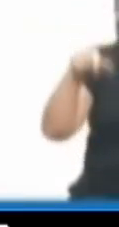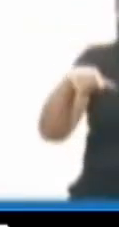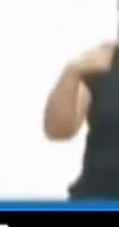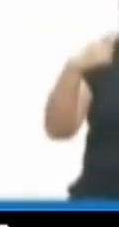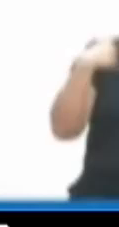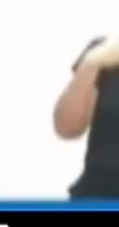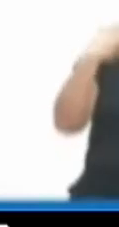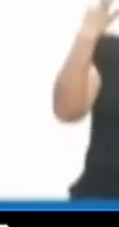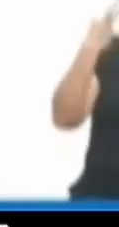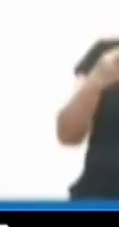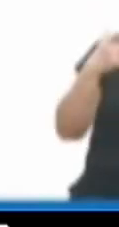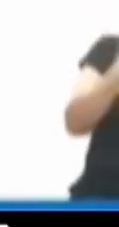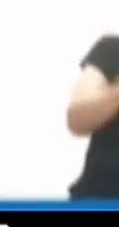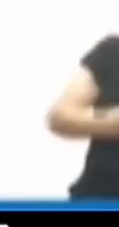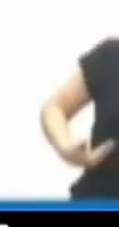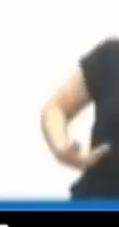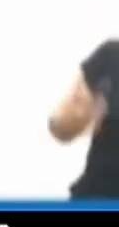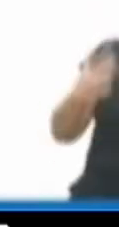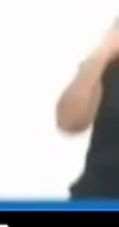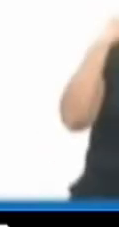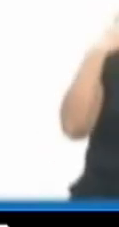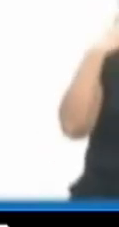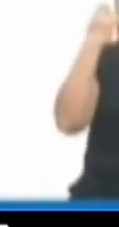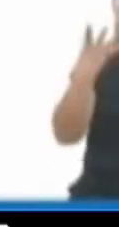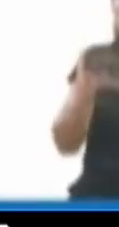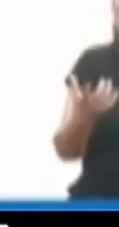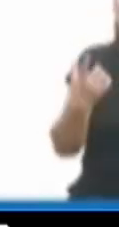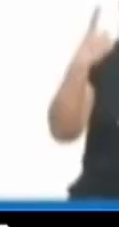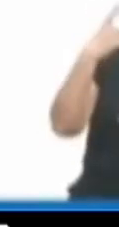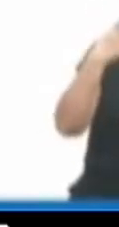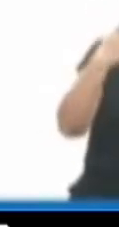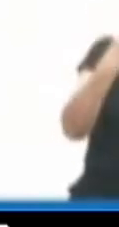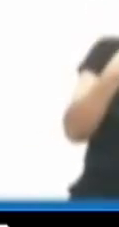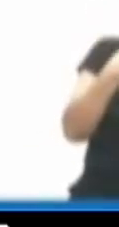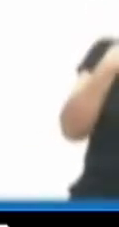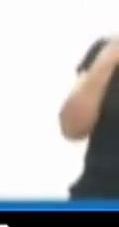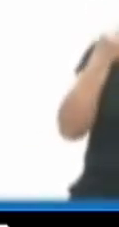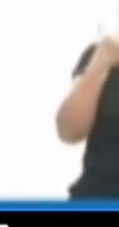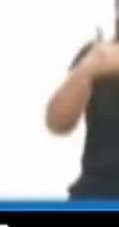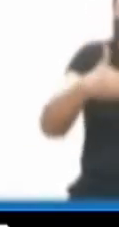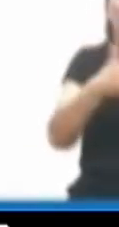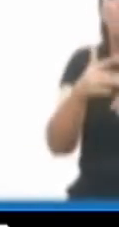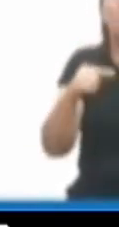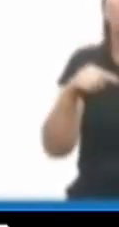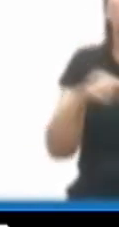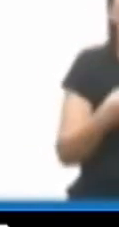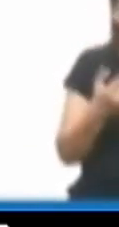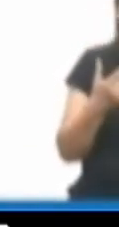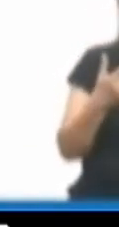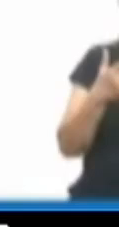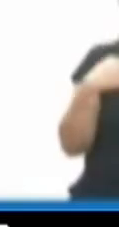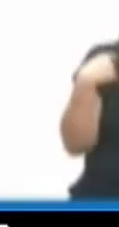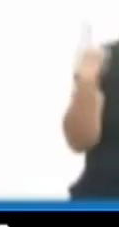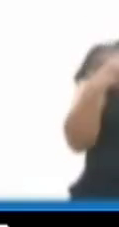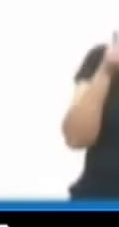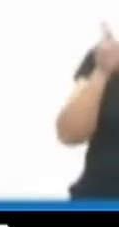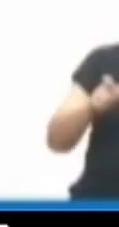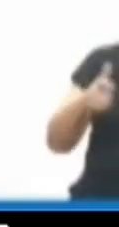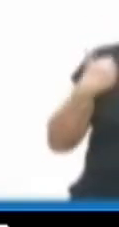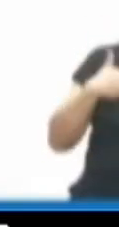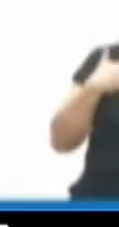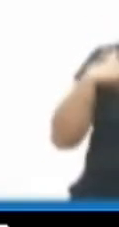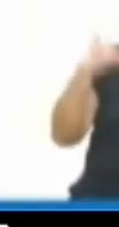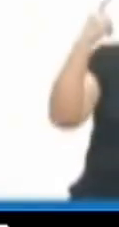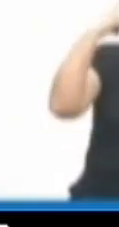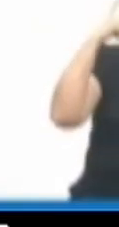serán todas las compañías del sector público, como proponía el proyecto original que presentó Milei. Cerca de 40